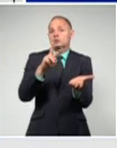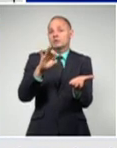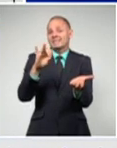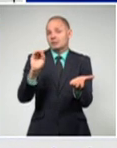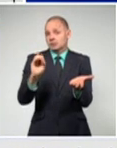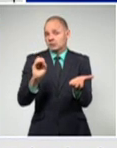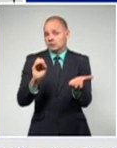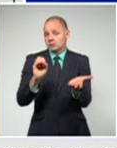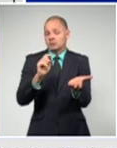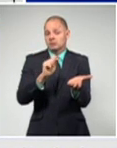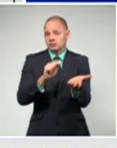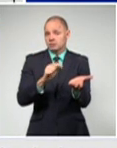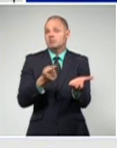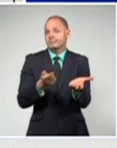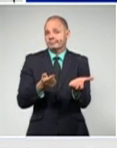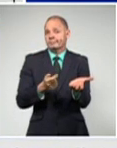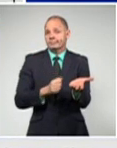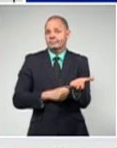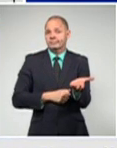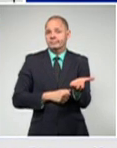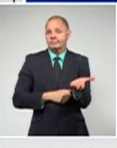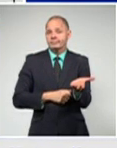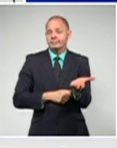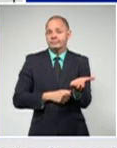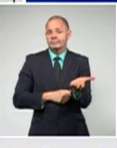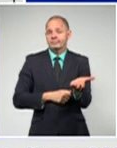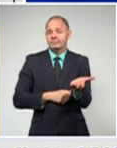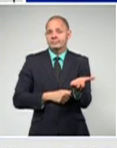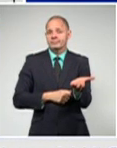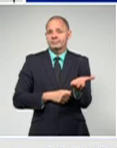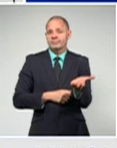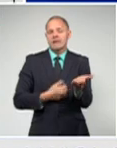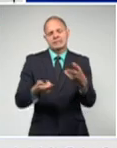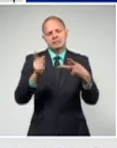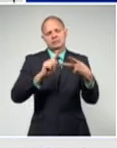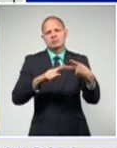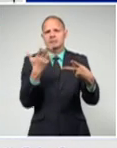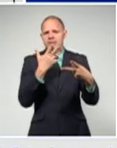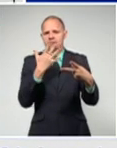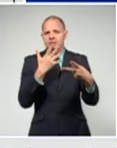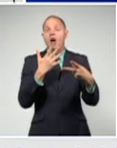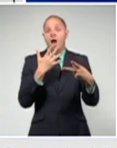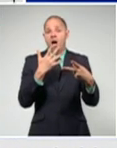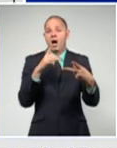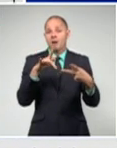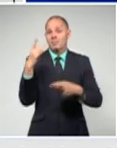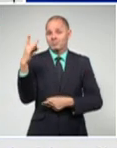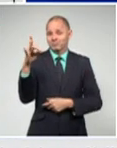100.000 habitantes como tasa, y segundo lugar La Palma con